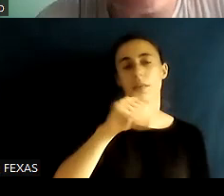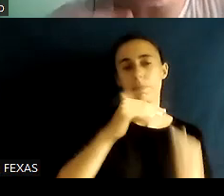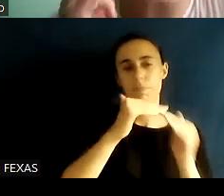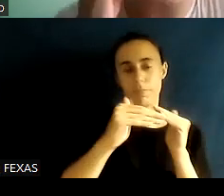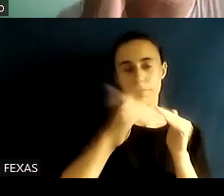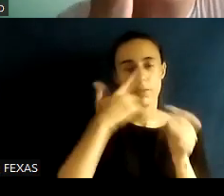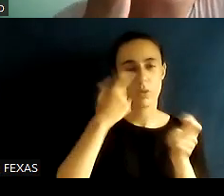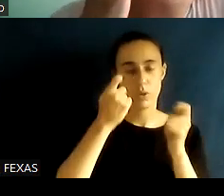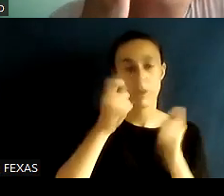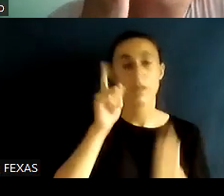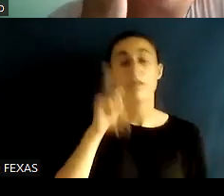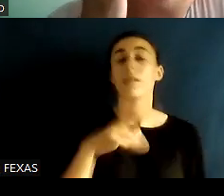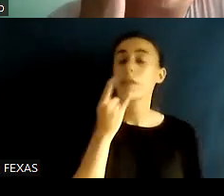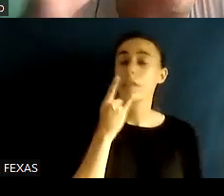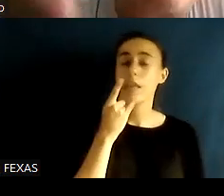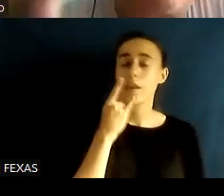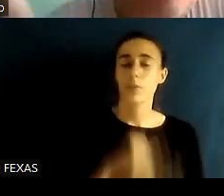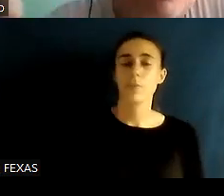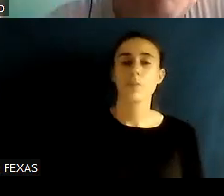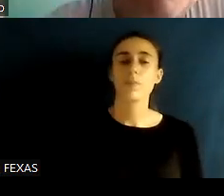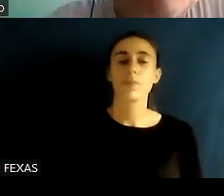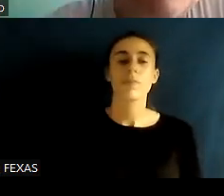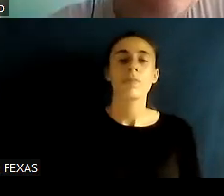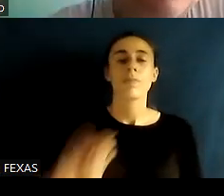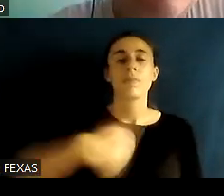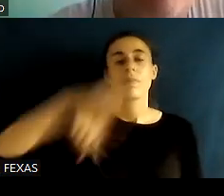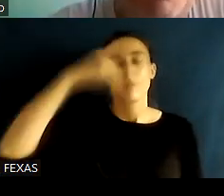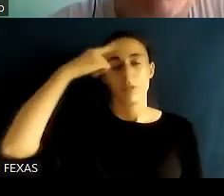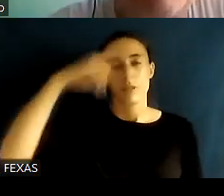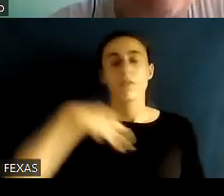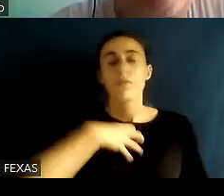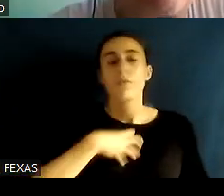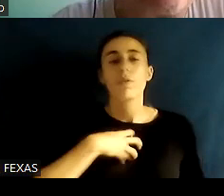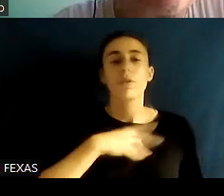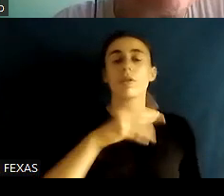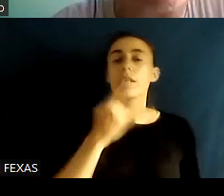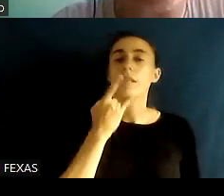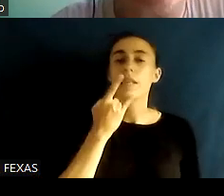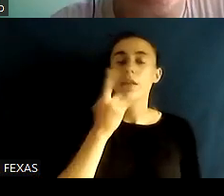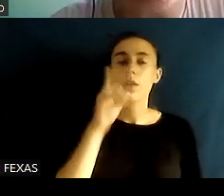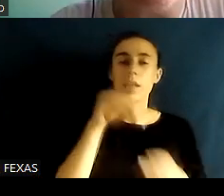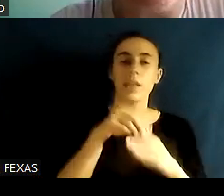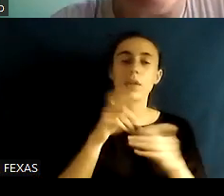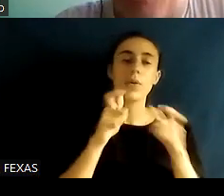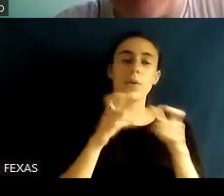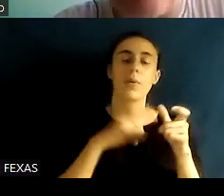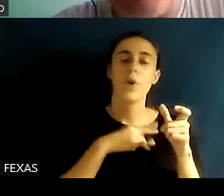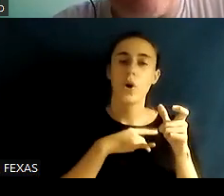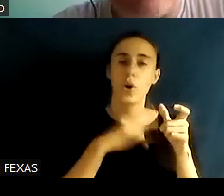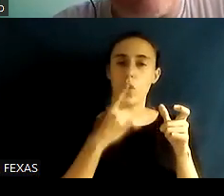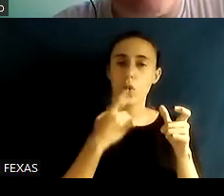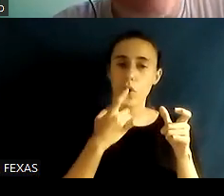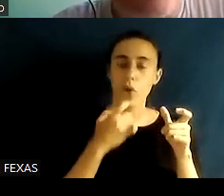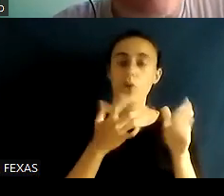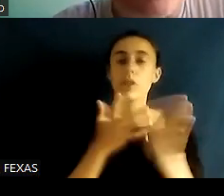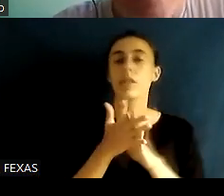caso del hierro, sabéis que la función principal del hierro es formar parte de los glóbulos rojos, por lo tanto, de aportar oxígeno